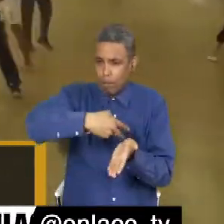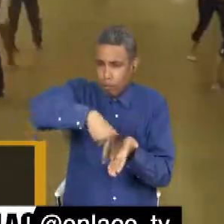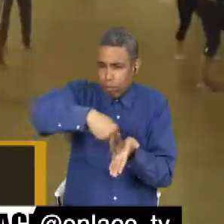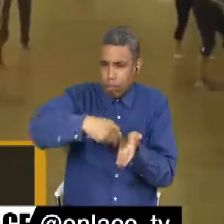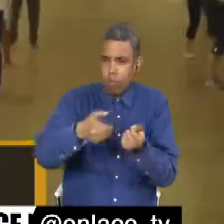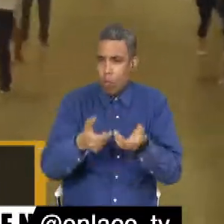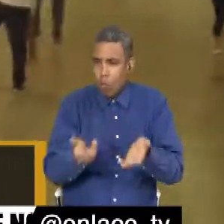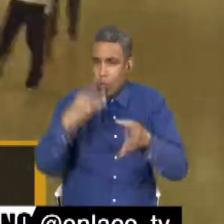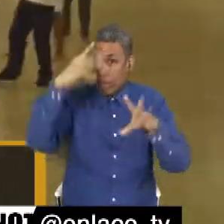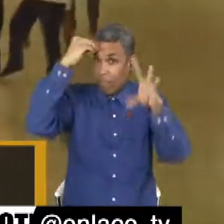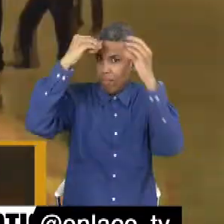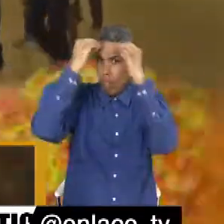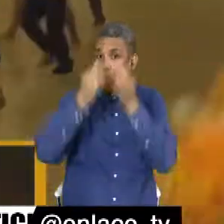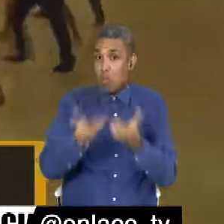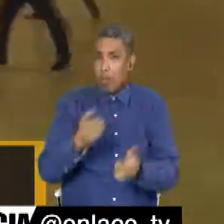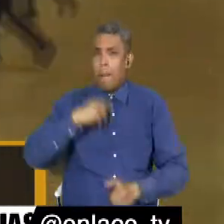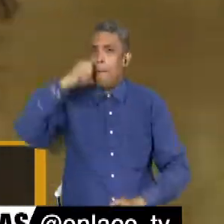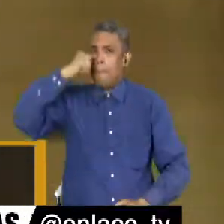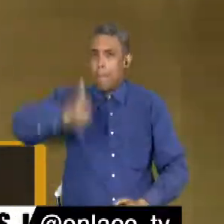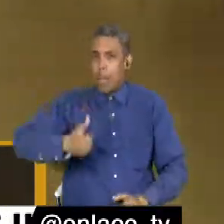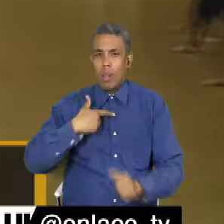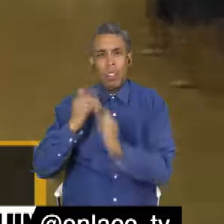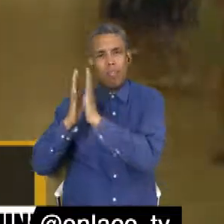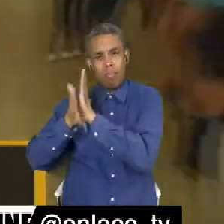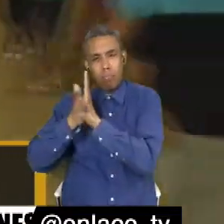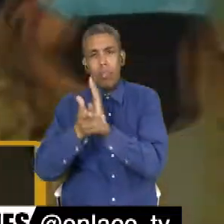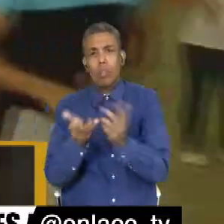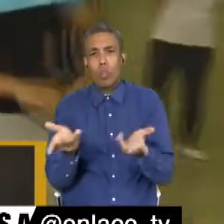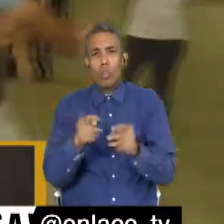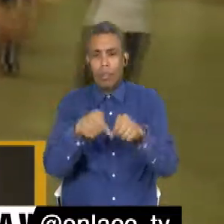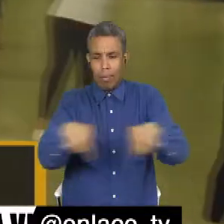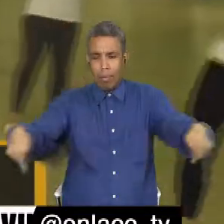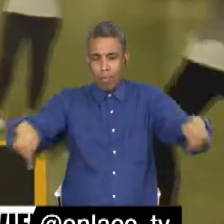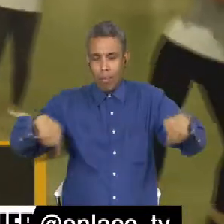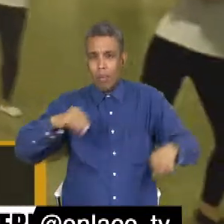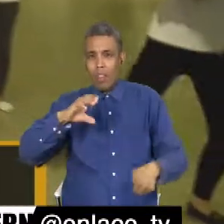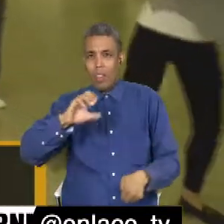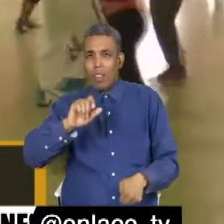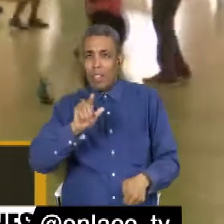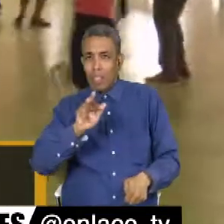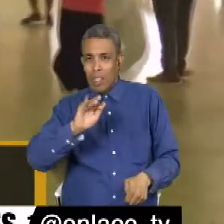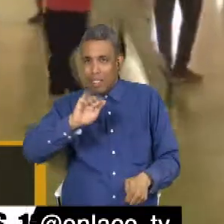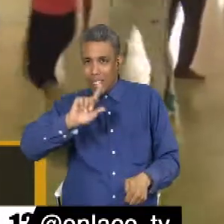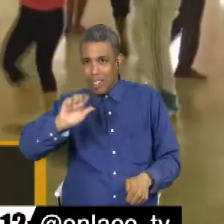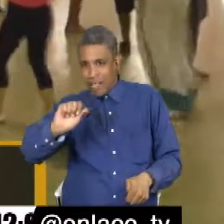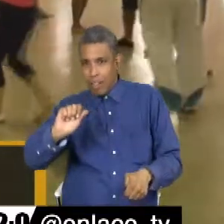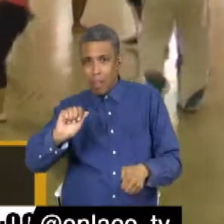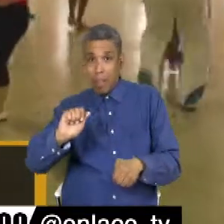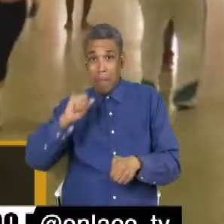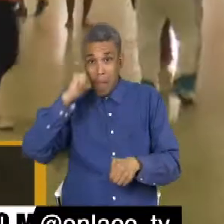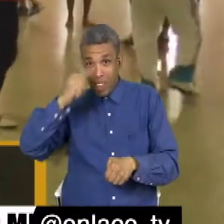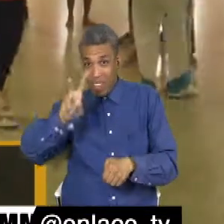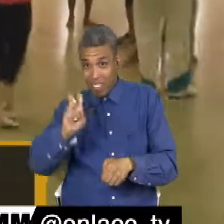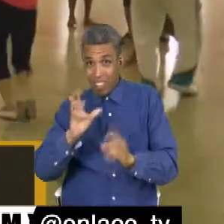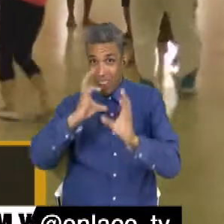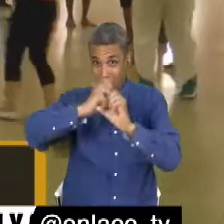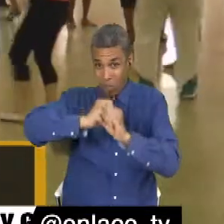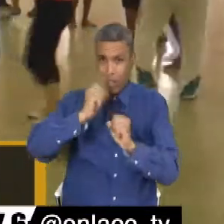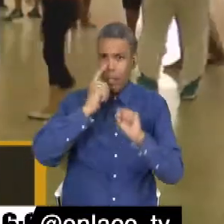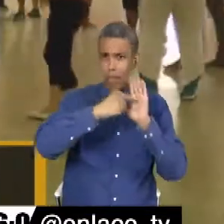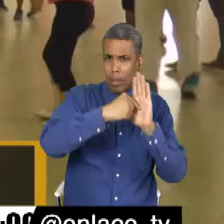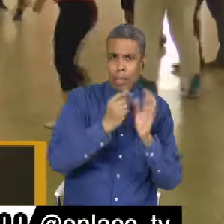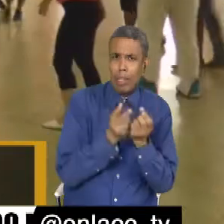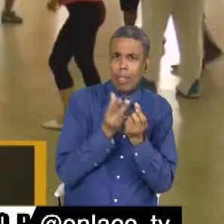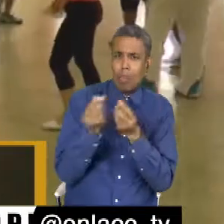Barranca. También están cordialmente invitados en el Salón Castilla y en la noche aquí a las 7. La muestra folclórica de todas las parejas que